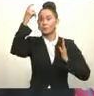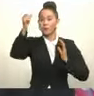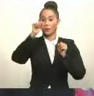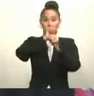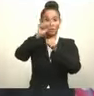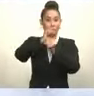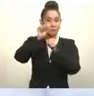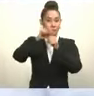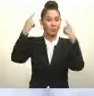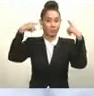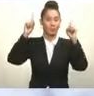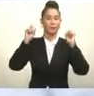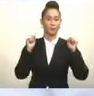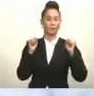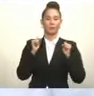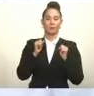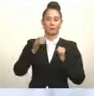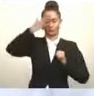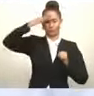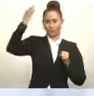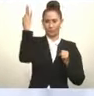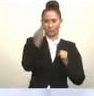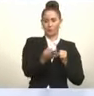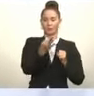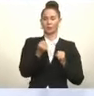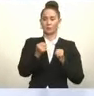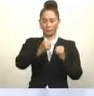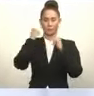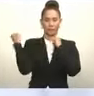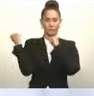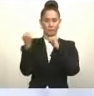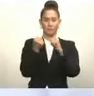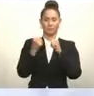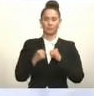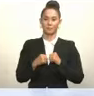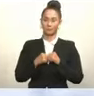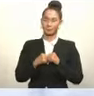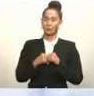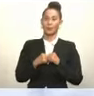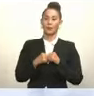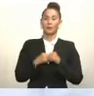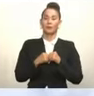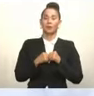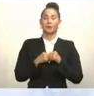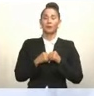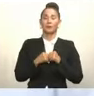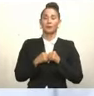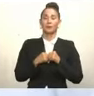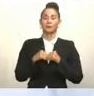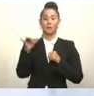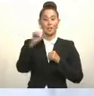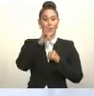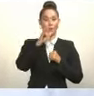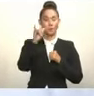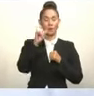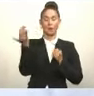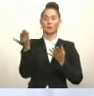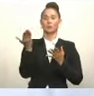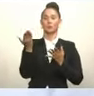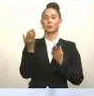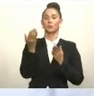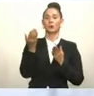pasión, con determinación y con coraje, como lo hicimos cuando diseñamos de las manos de